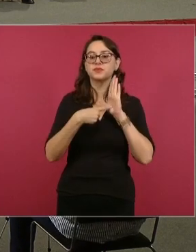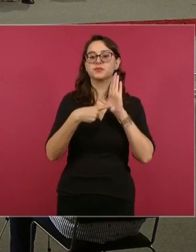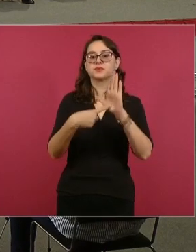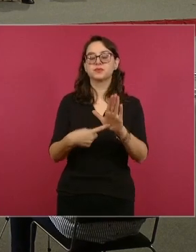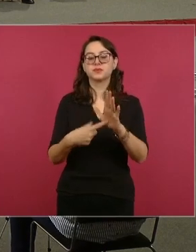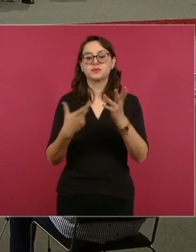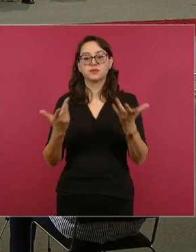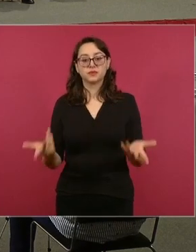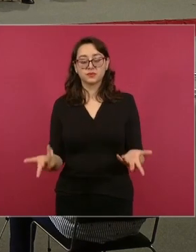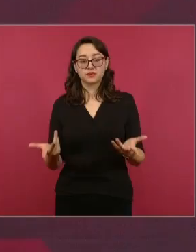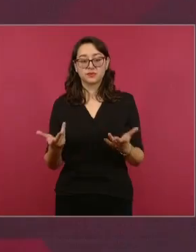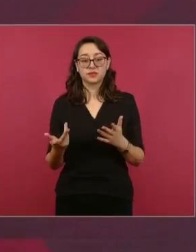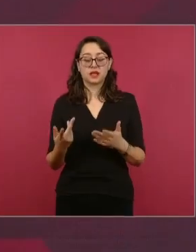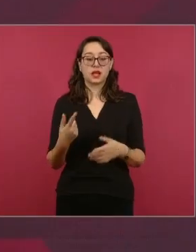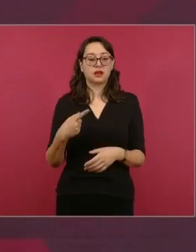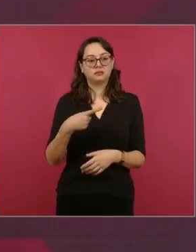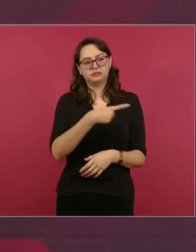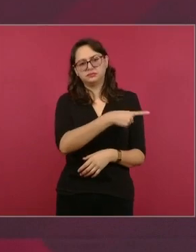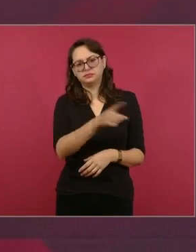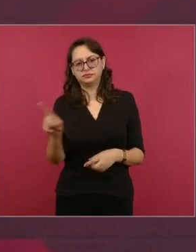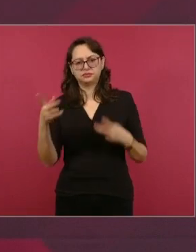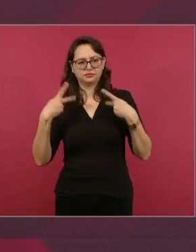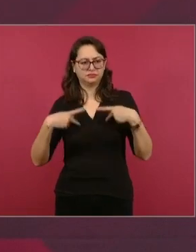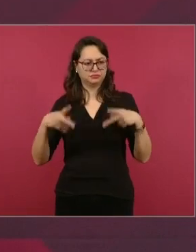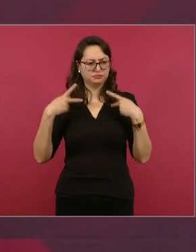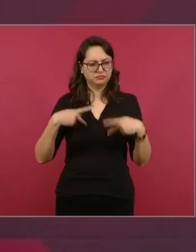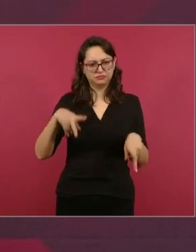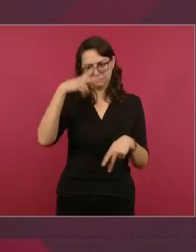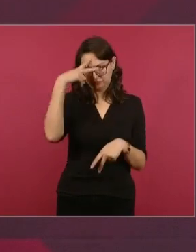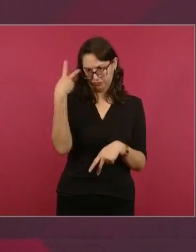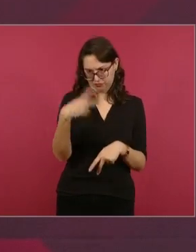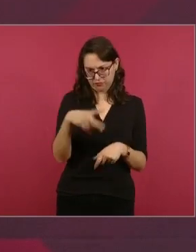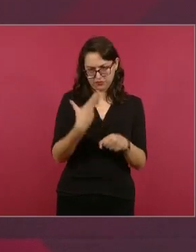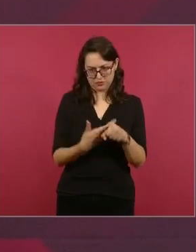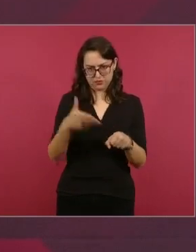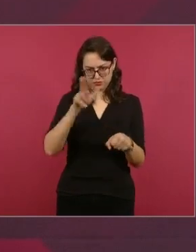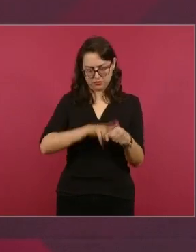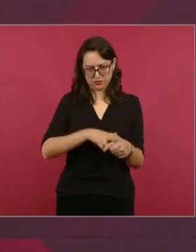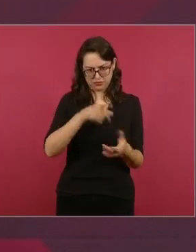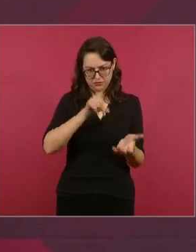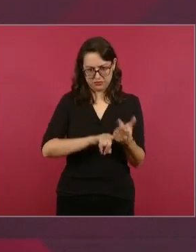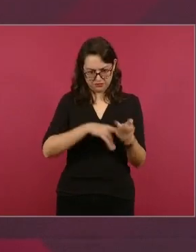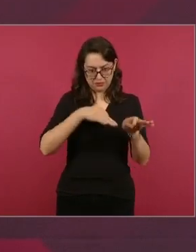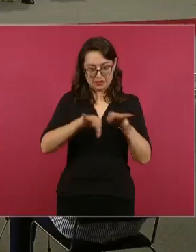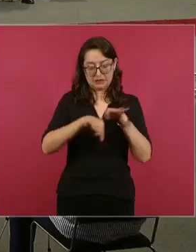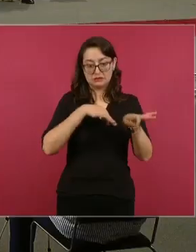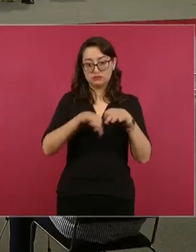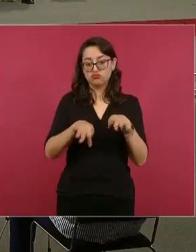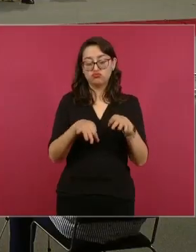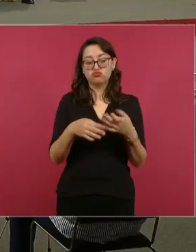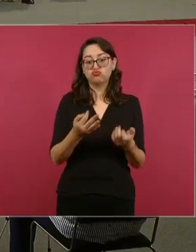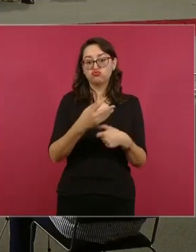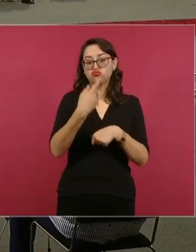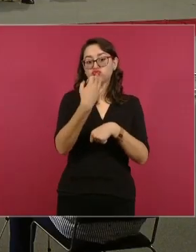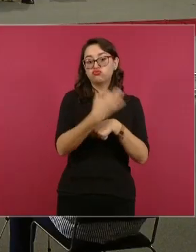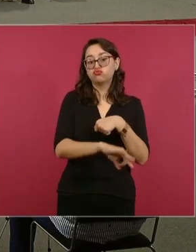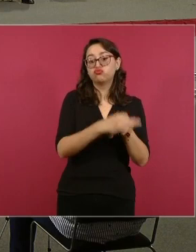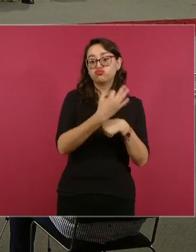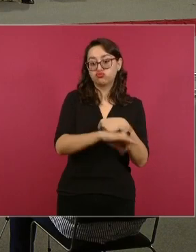con el proceso de basificación del personal de atención médica que está en hospitales, en centros de